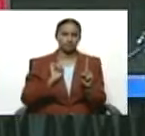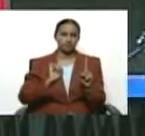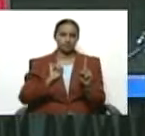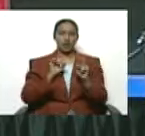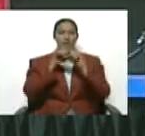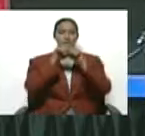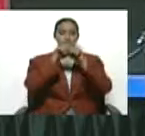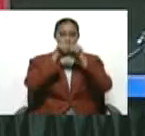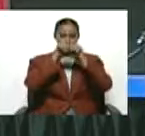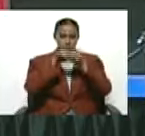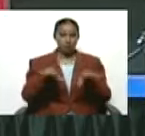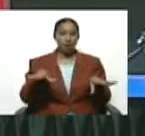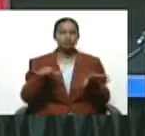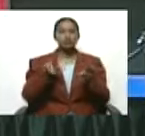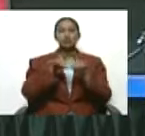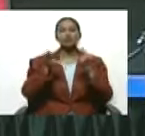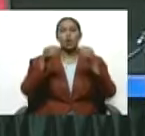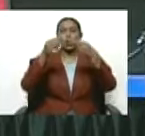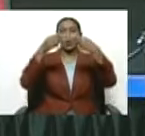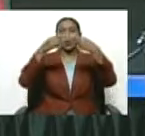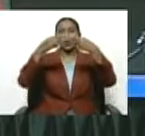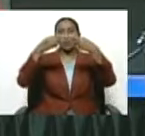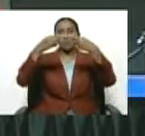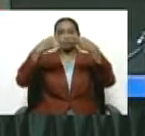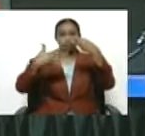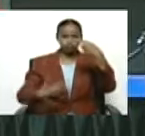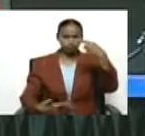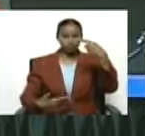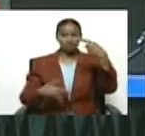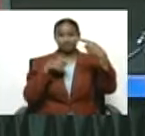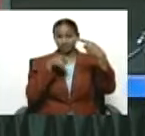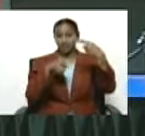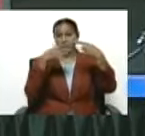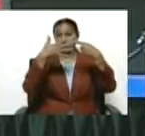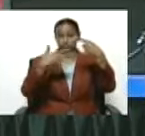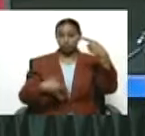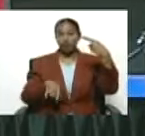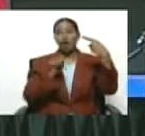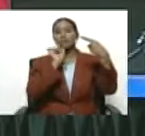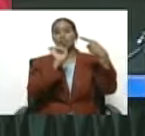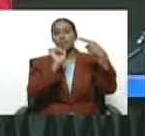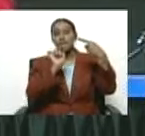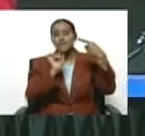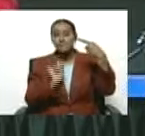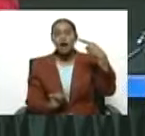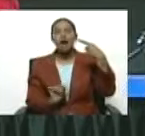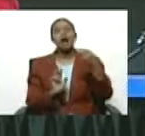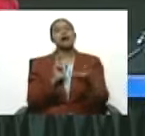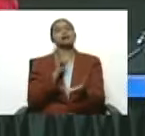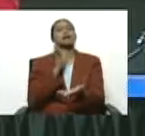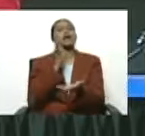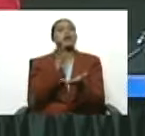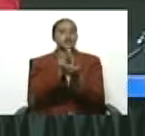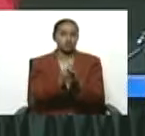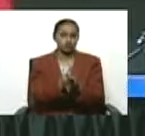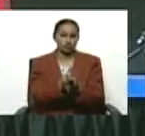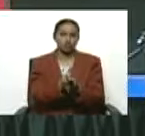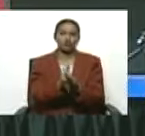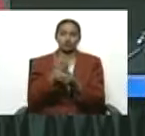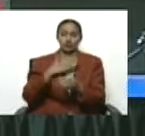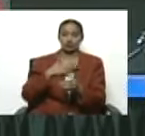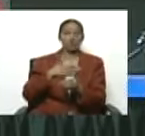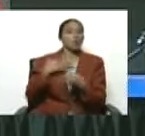desplegado todos estos movimientos. Usted va a esos movimientos y registra su 1x10x7 del movimiento al cual usted